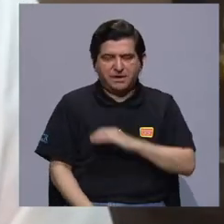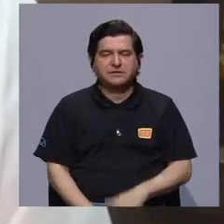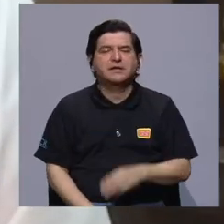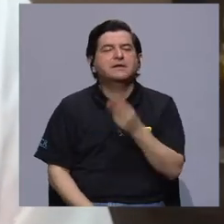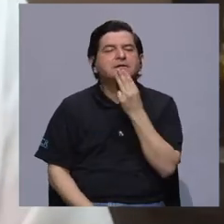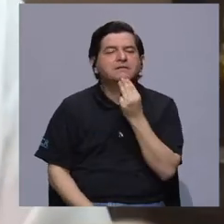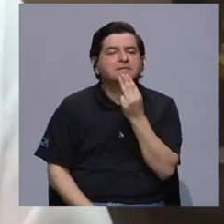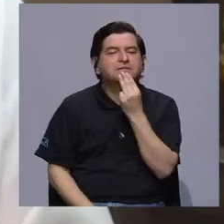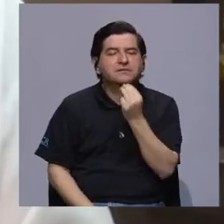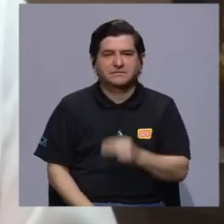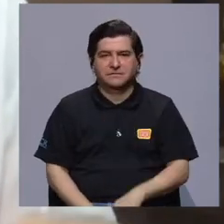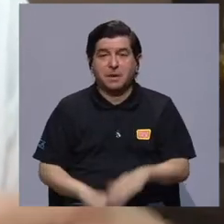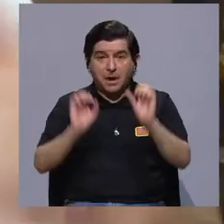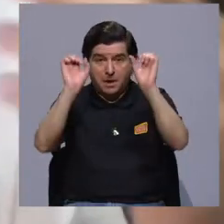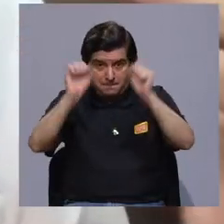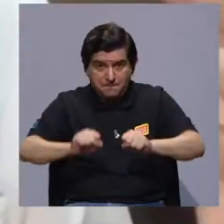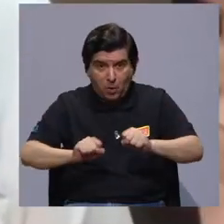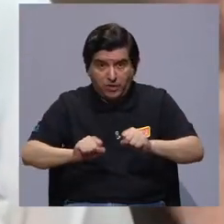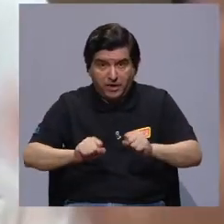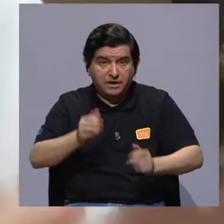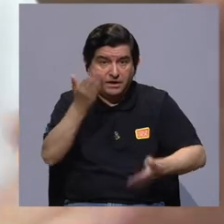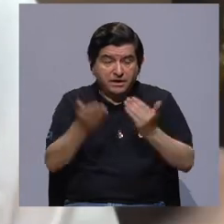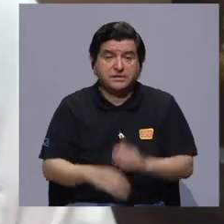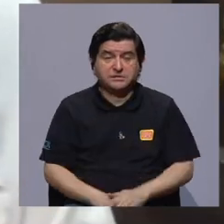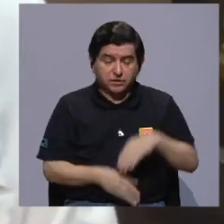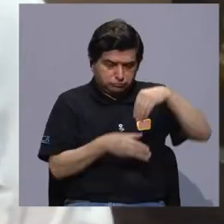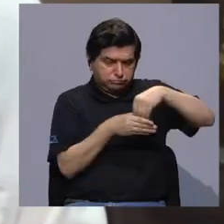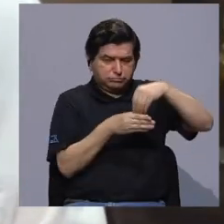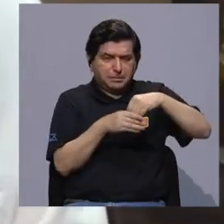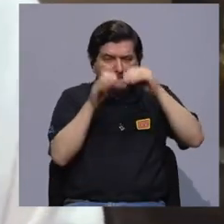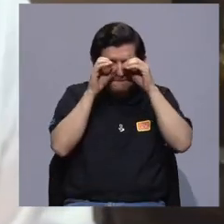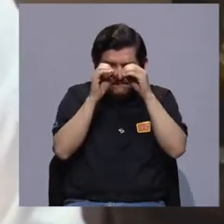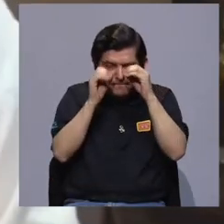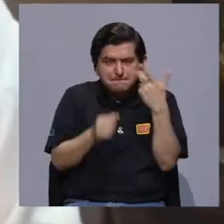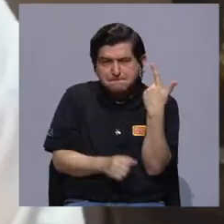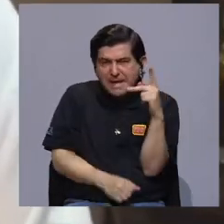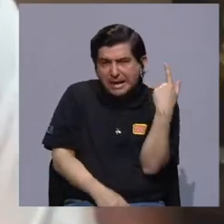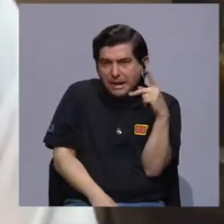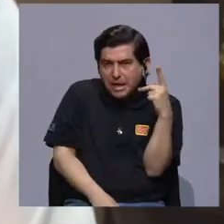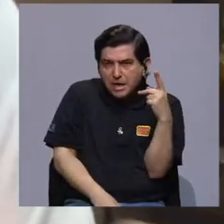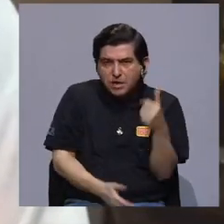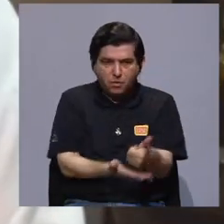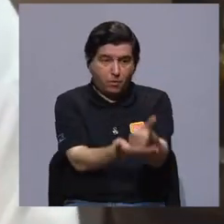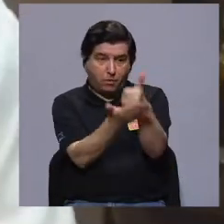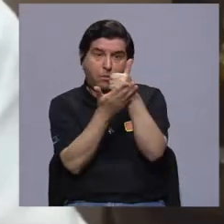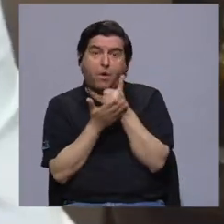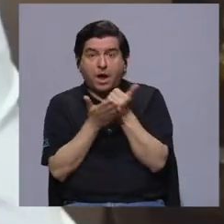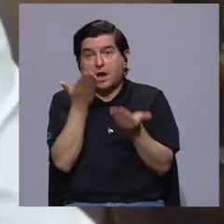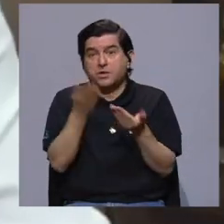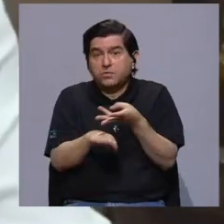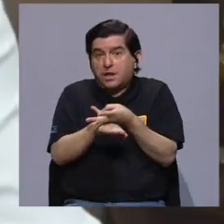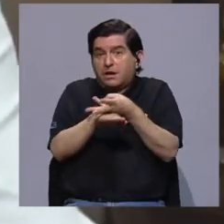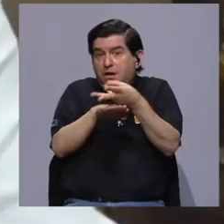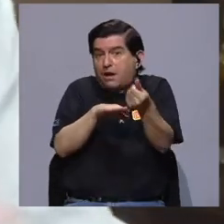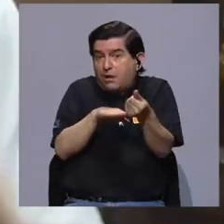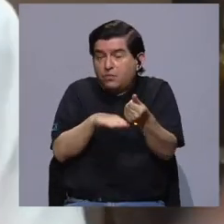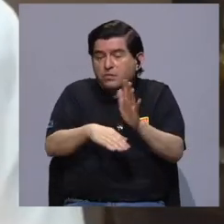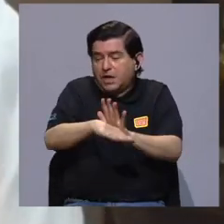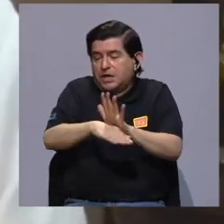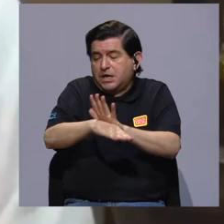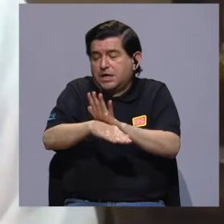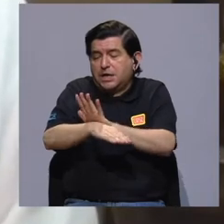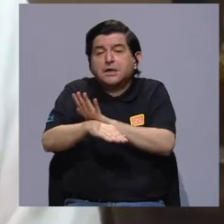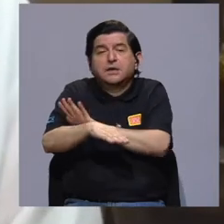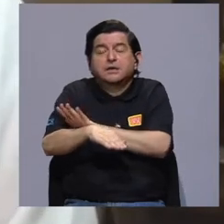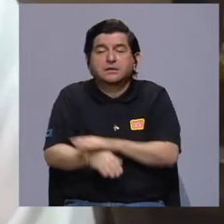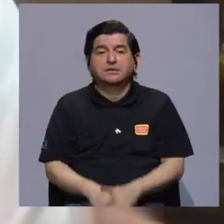de la miel, si puede contener microbios peligrosos, ayudar a la curación